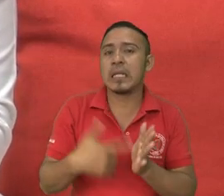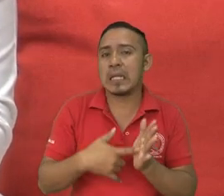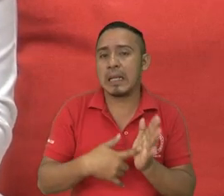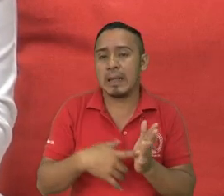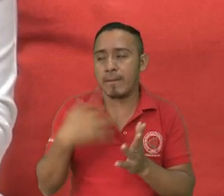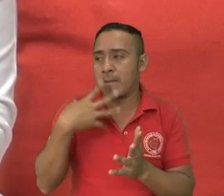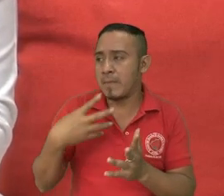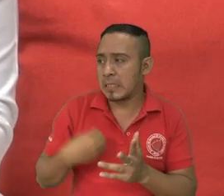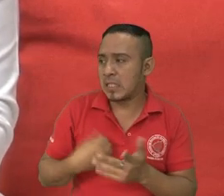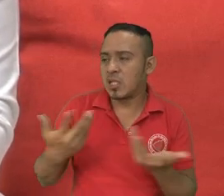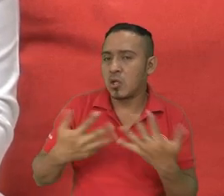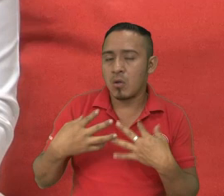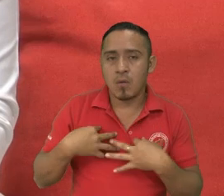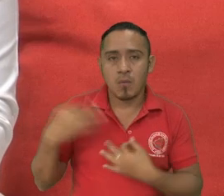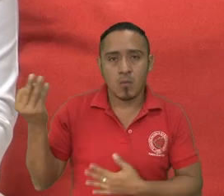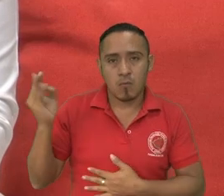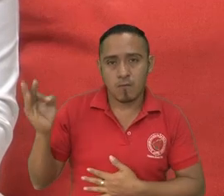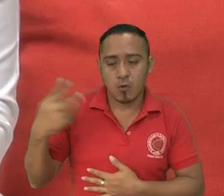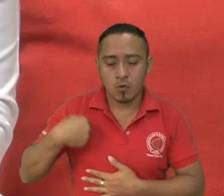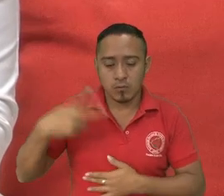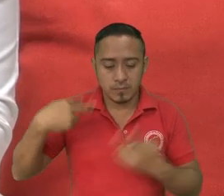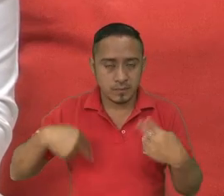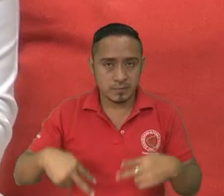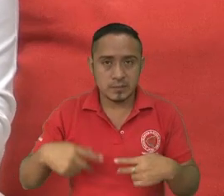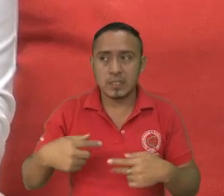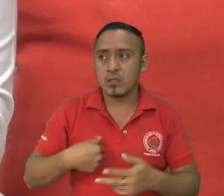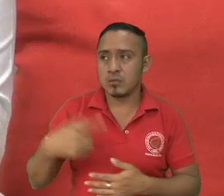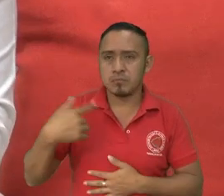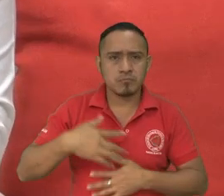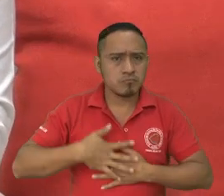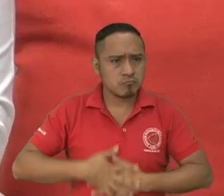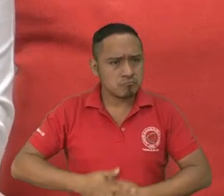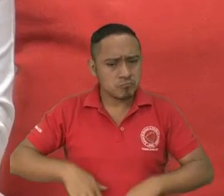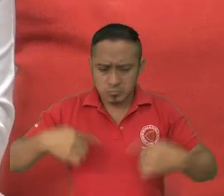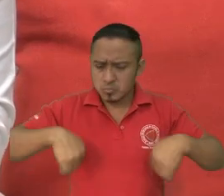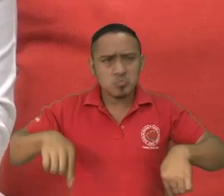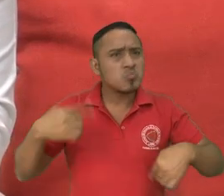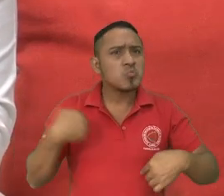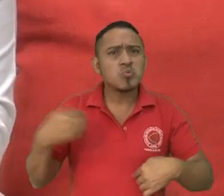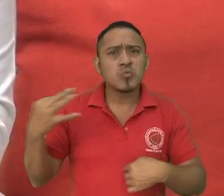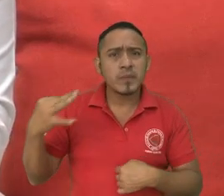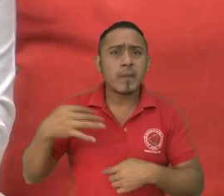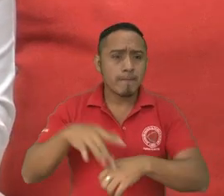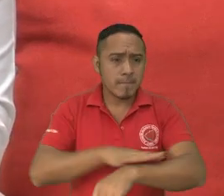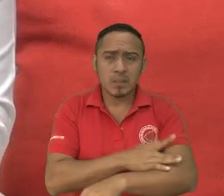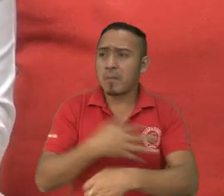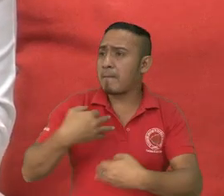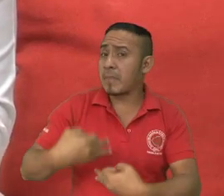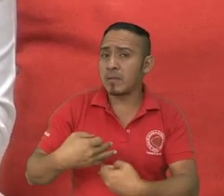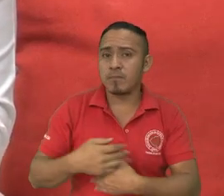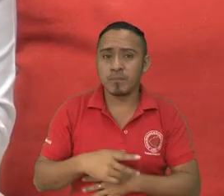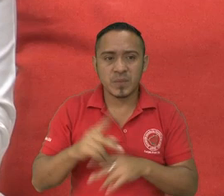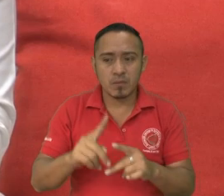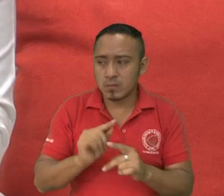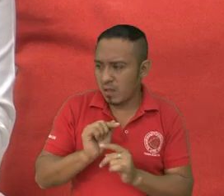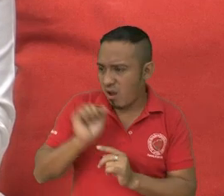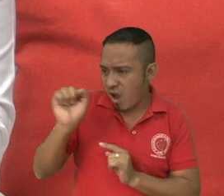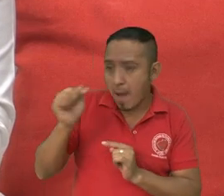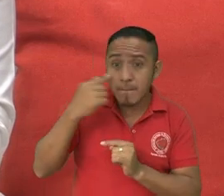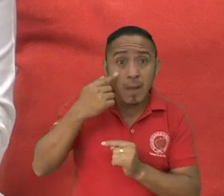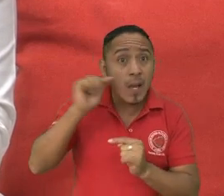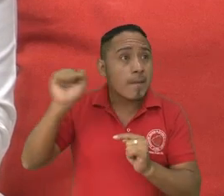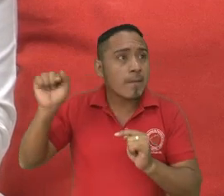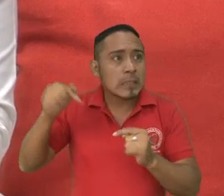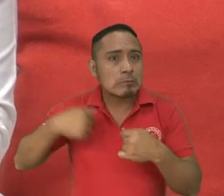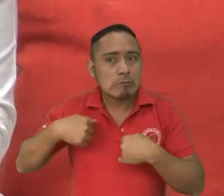cómo vestirnos. Si yo me visto así, yo me siento bien. Hay personas que critican a las demás,